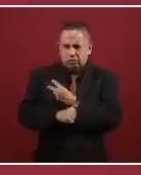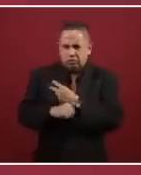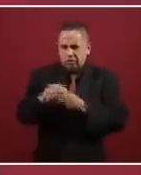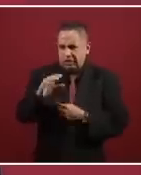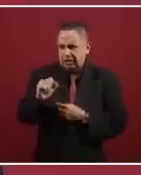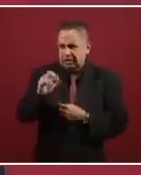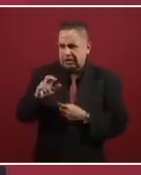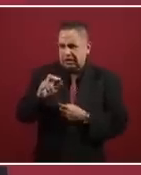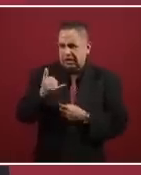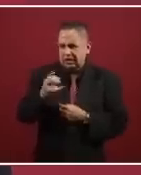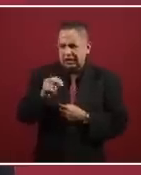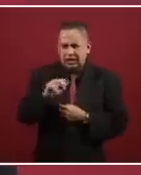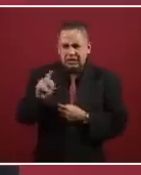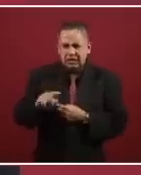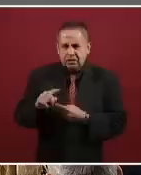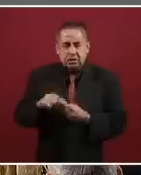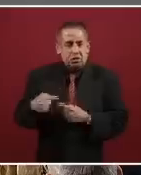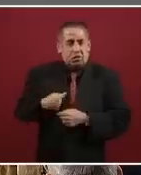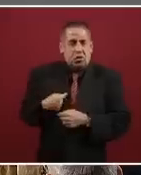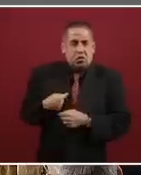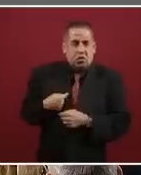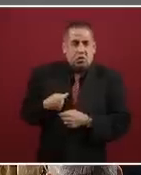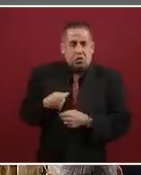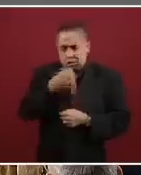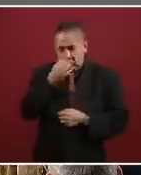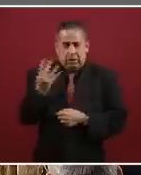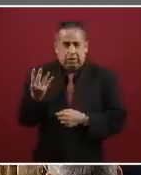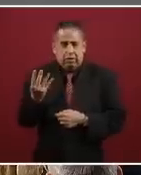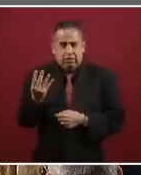César Yáñez y yo.